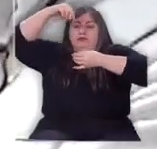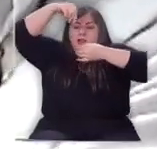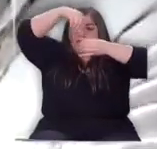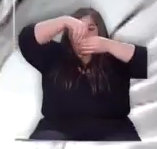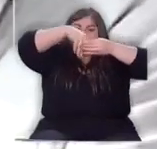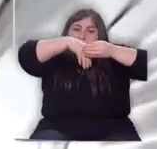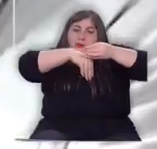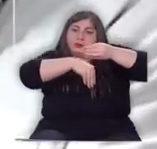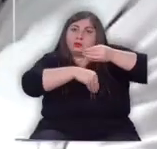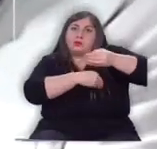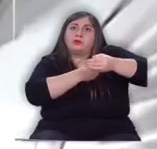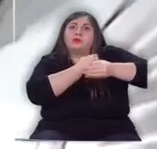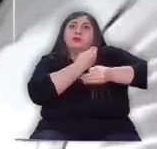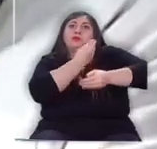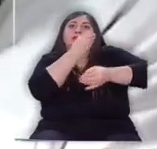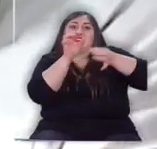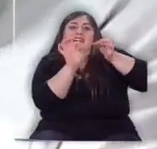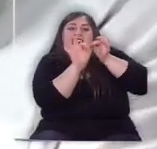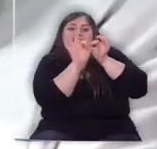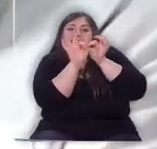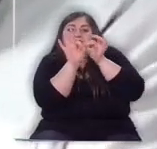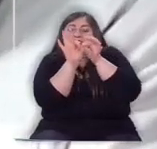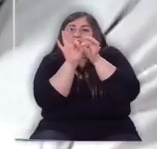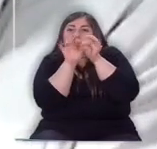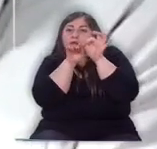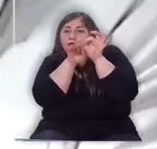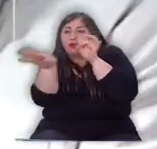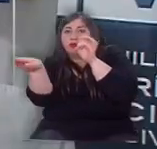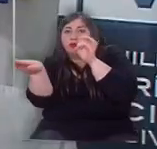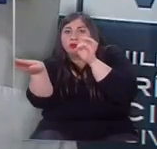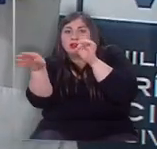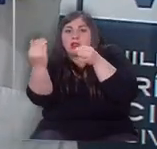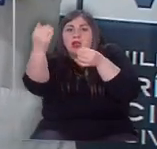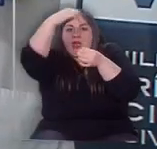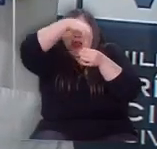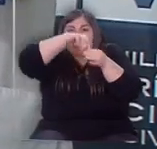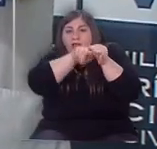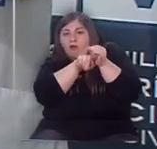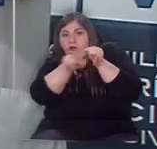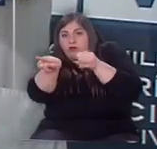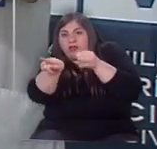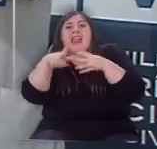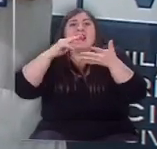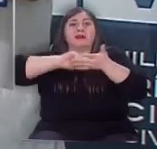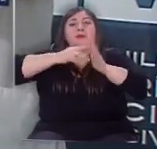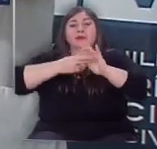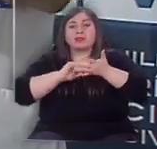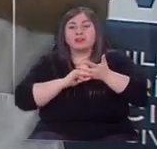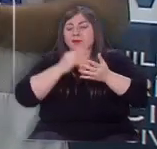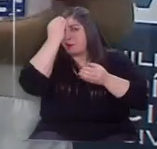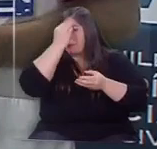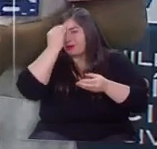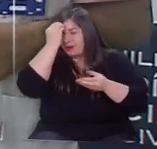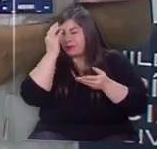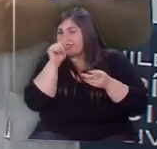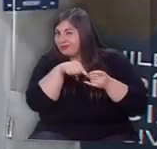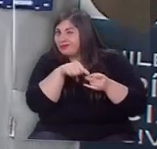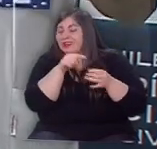y sale por un agujero exhalatorio. La preocupación es que por ese